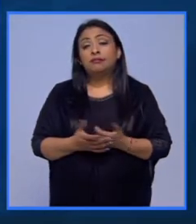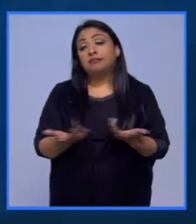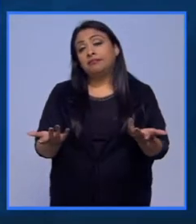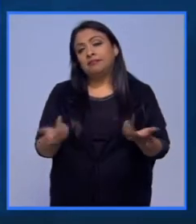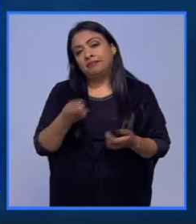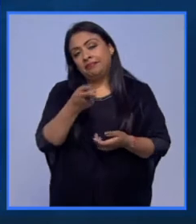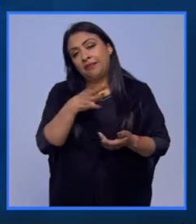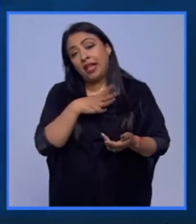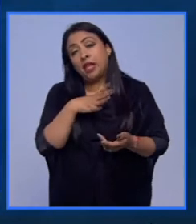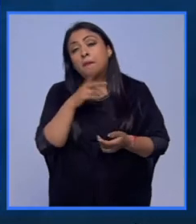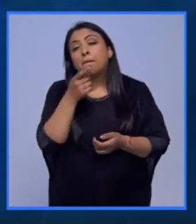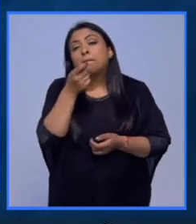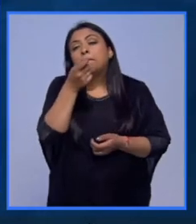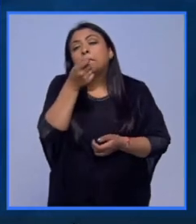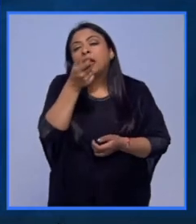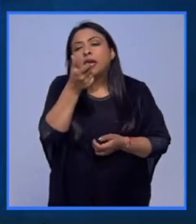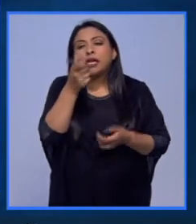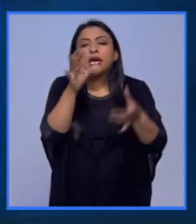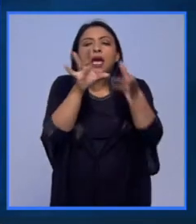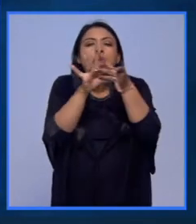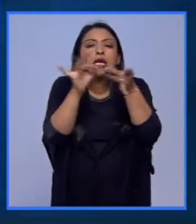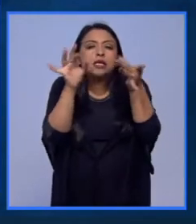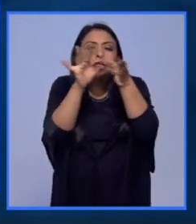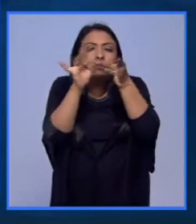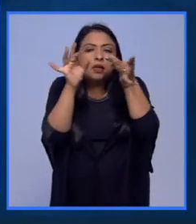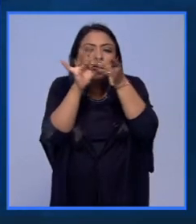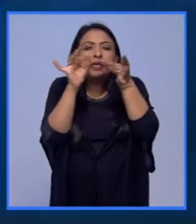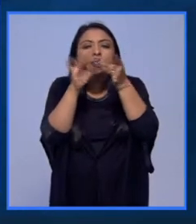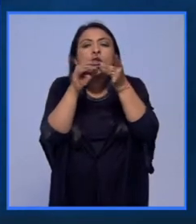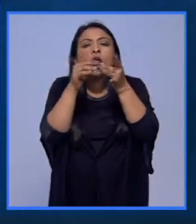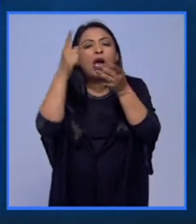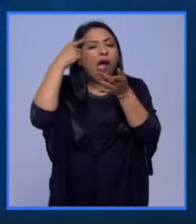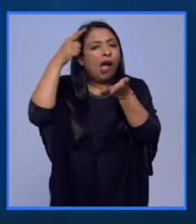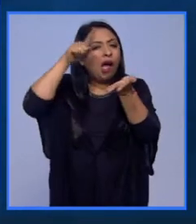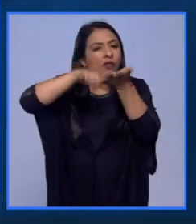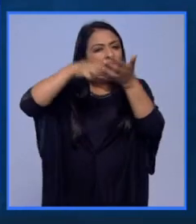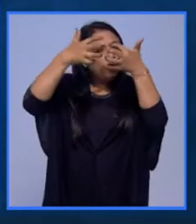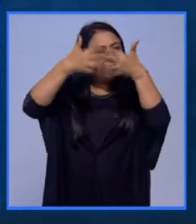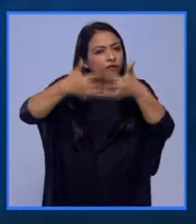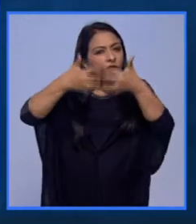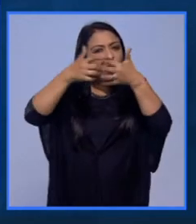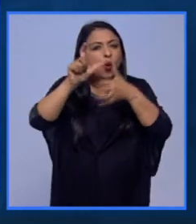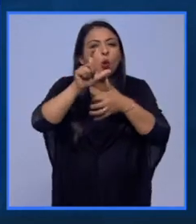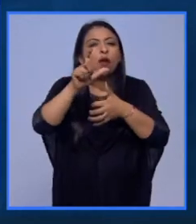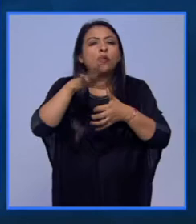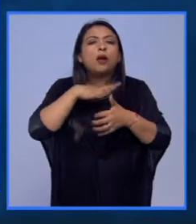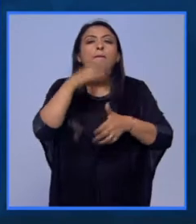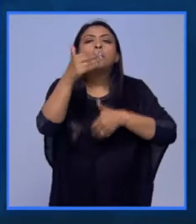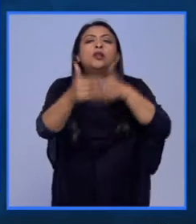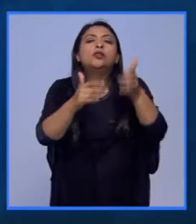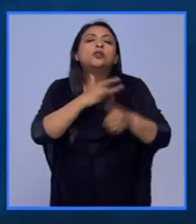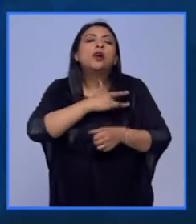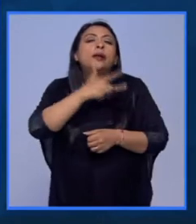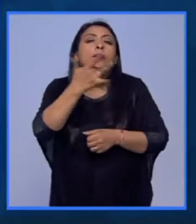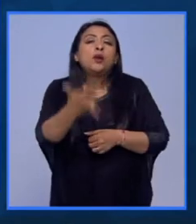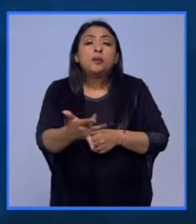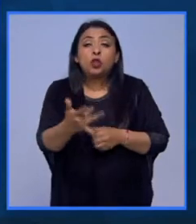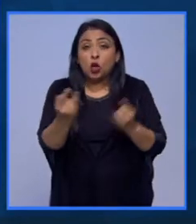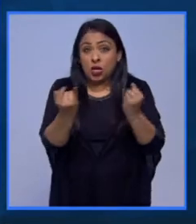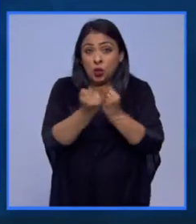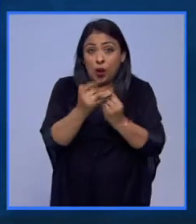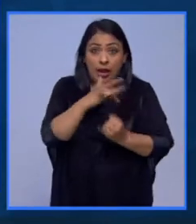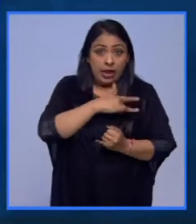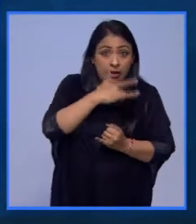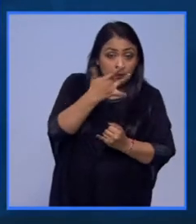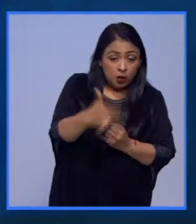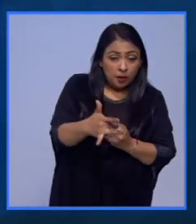Pues ahí está una pequeña breve explicación sobre lo que sucede en nuestro cerebro cuando atravesamos este proceso de enamoramiento, que no es lo mismo,